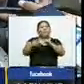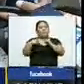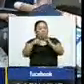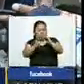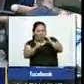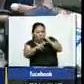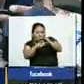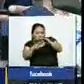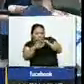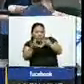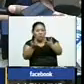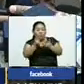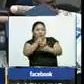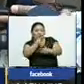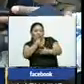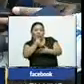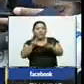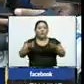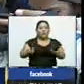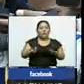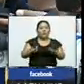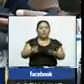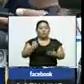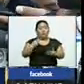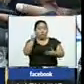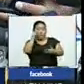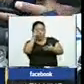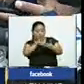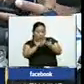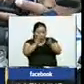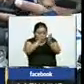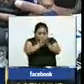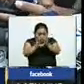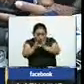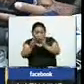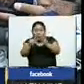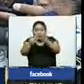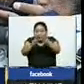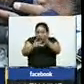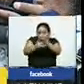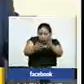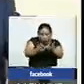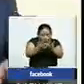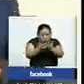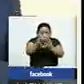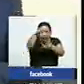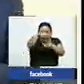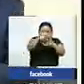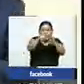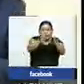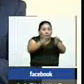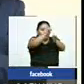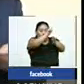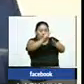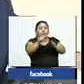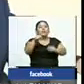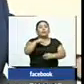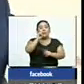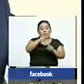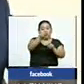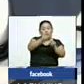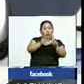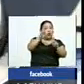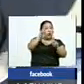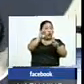que lindan ya con la corrupción. Estamos armando procesos de investigación ya interna. Rolando Castro dice que